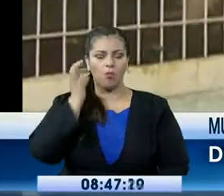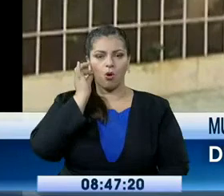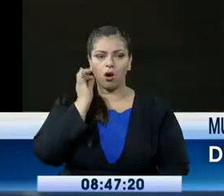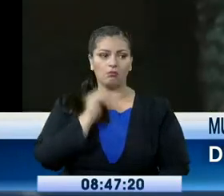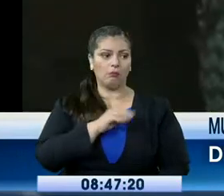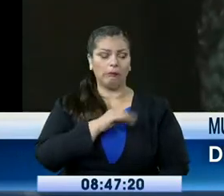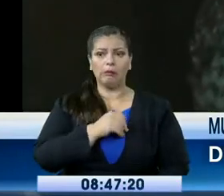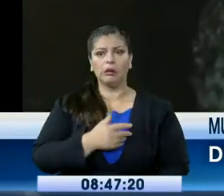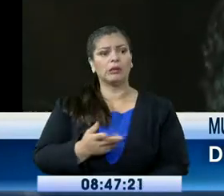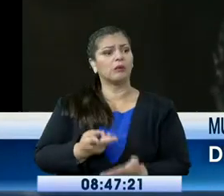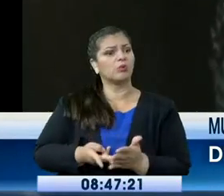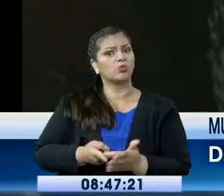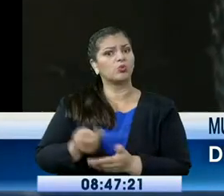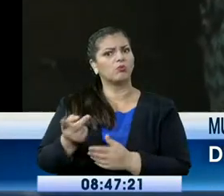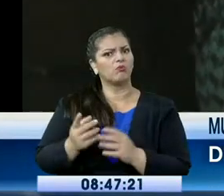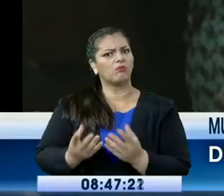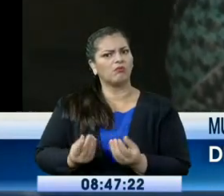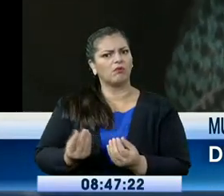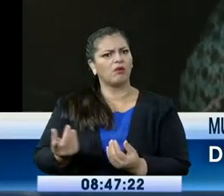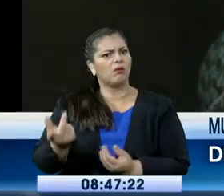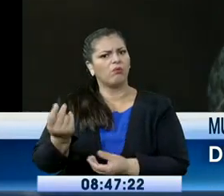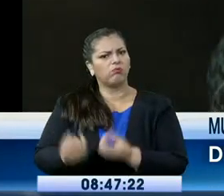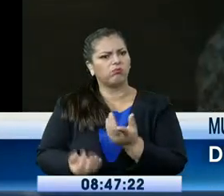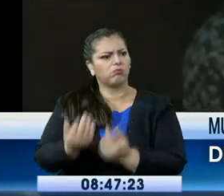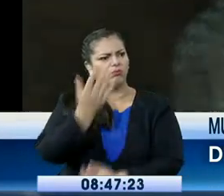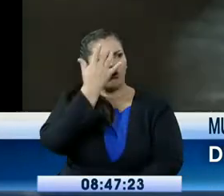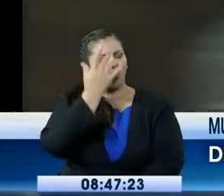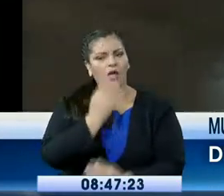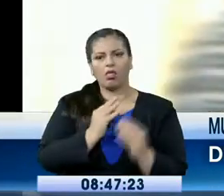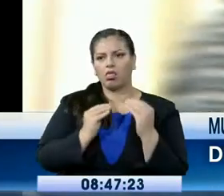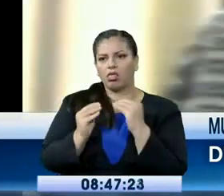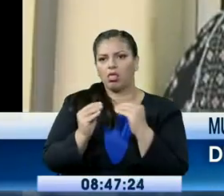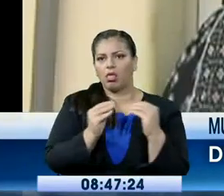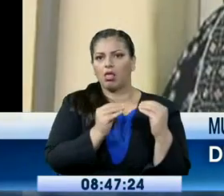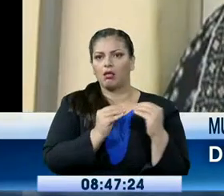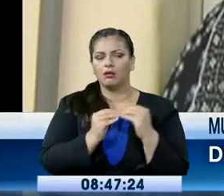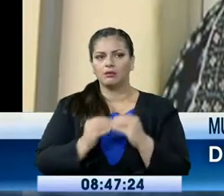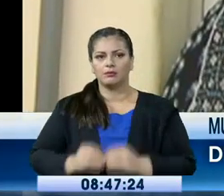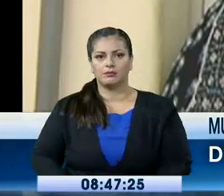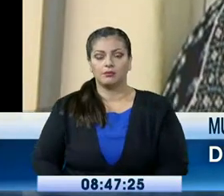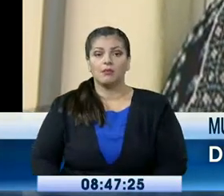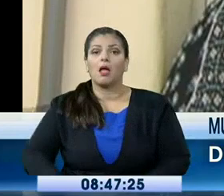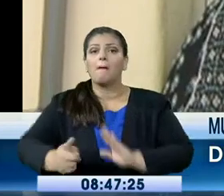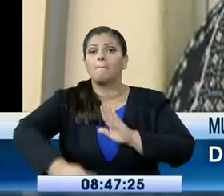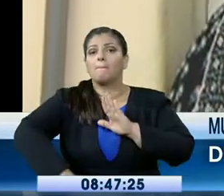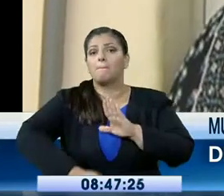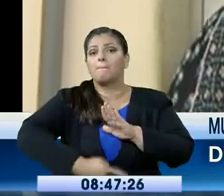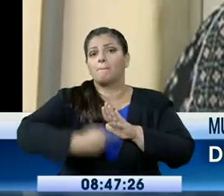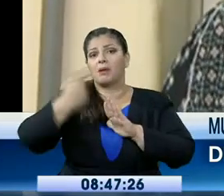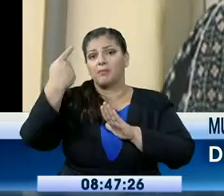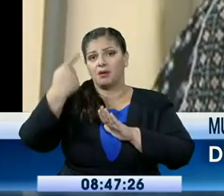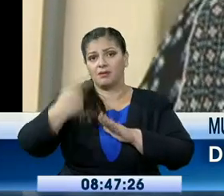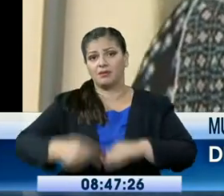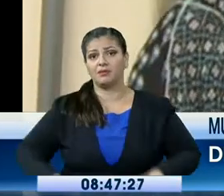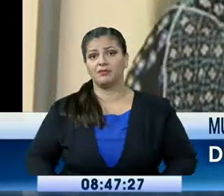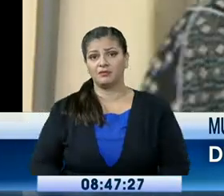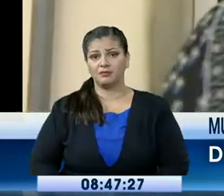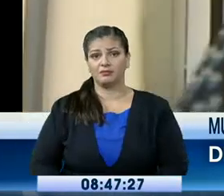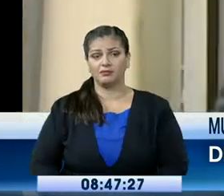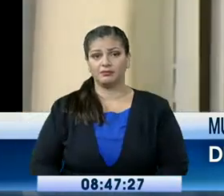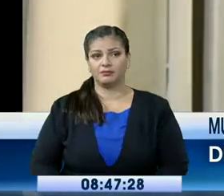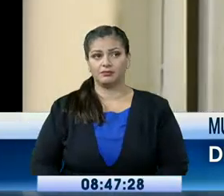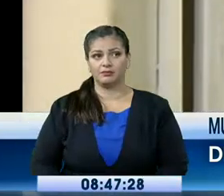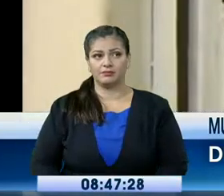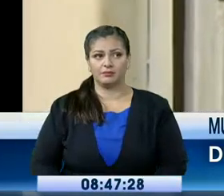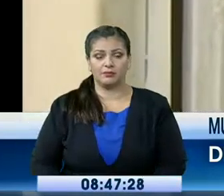sucedido. Ninguna llama contigua llega a ser ajena. Primera vez, por aquí no ha sucedido nada todavía. Lo que